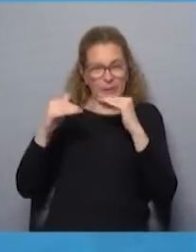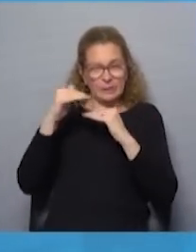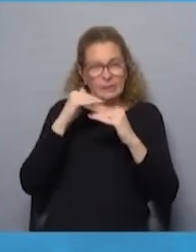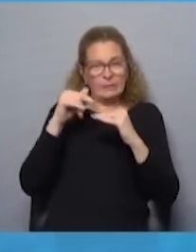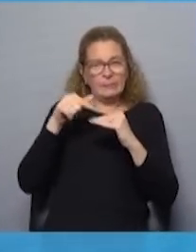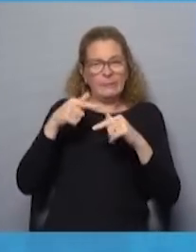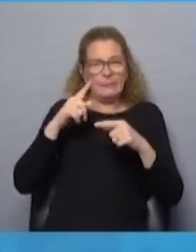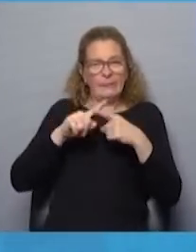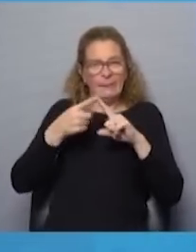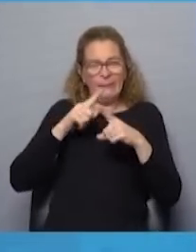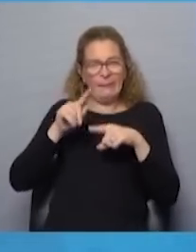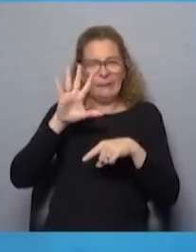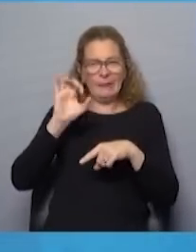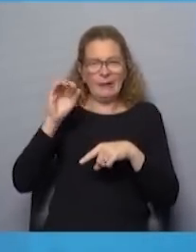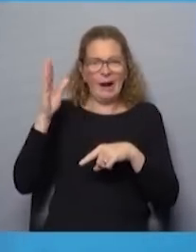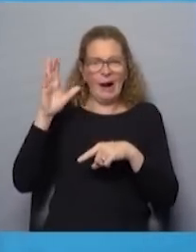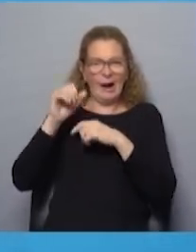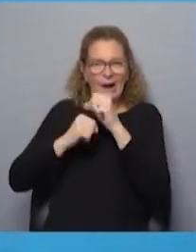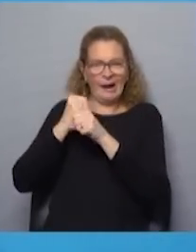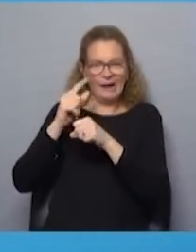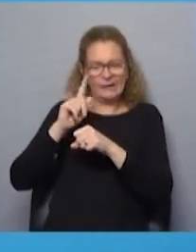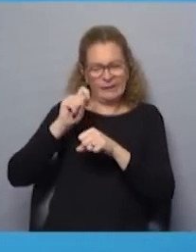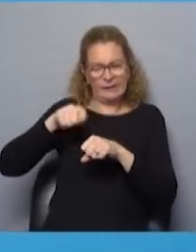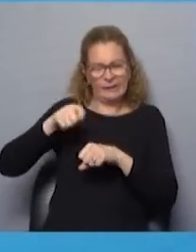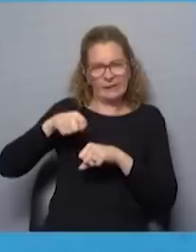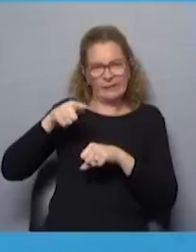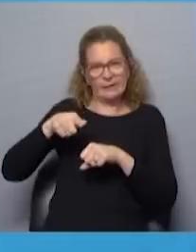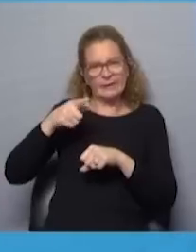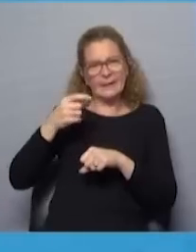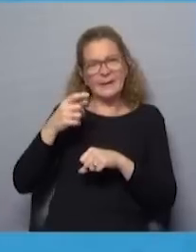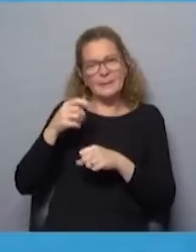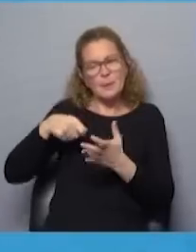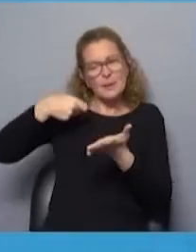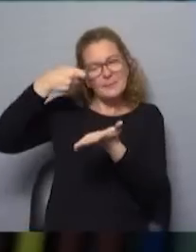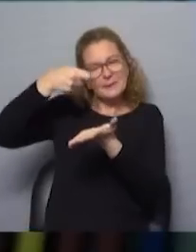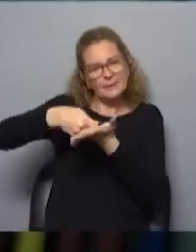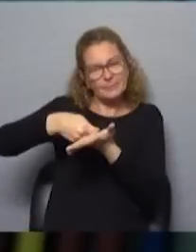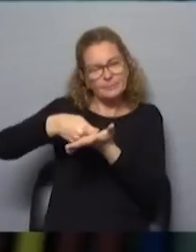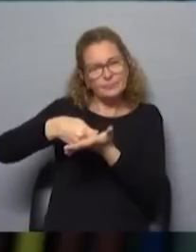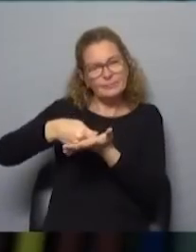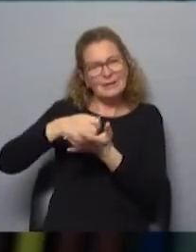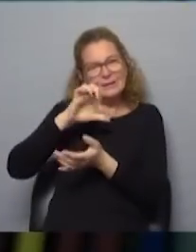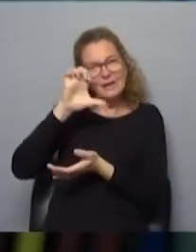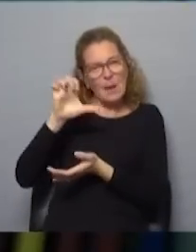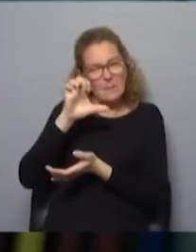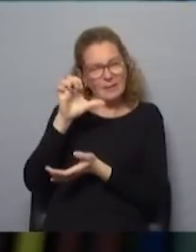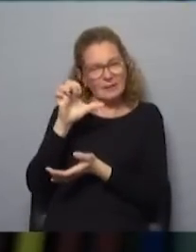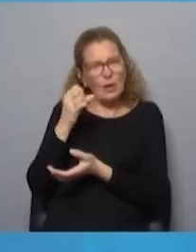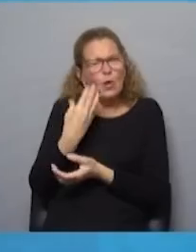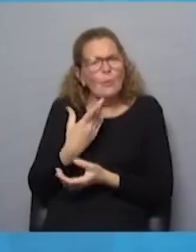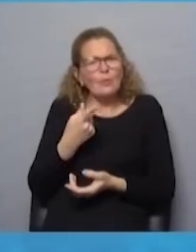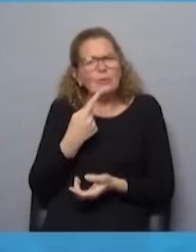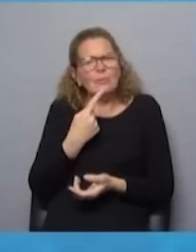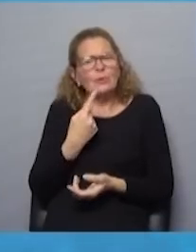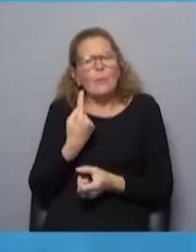el acuerdo de 50 años no era para evitar un juicio sino que era por la inversión de la empresa como toma